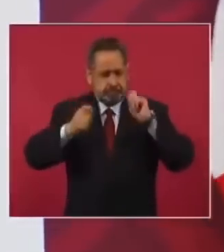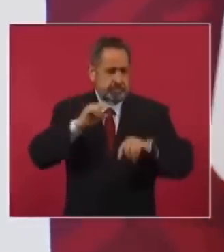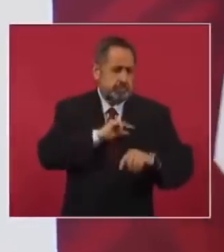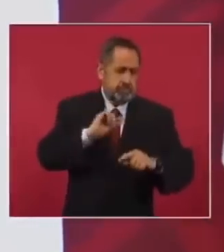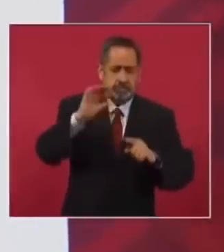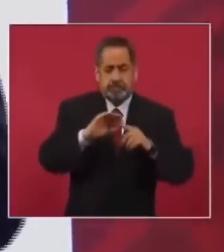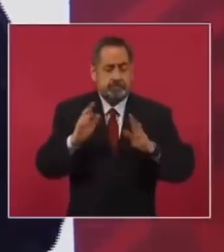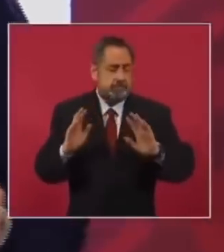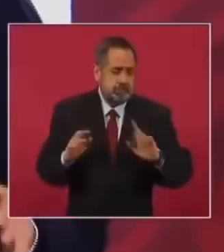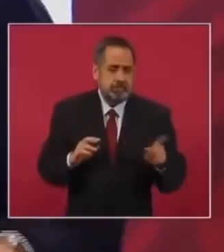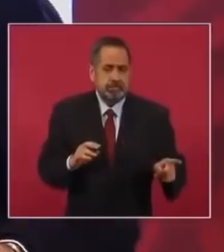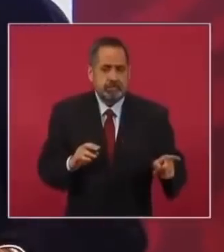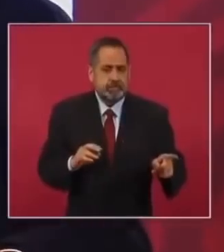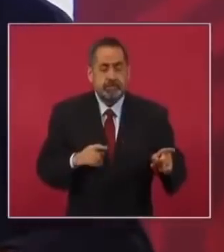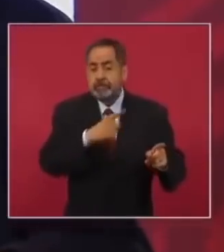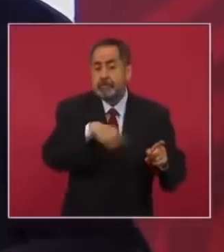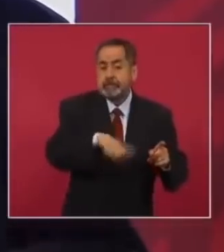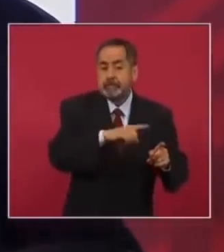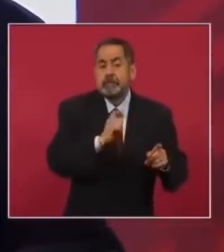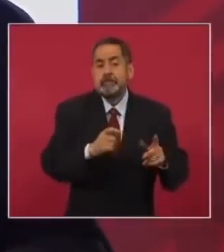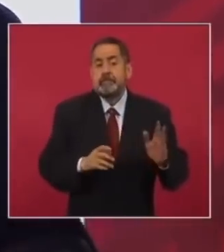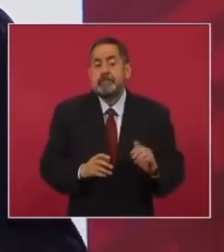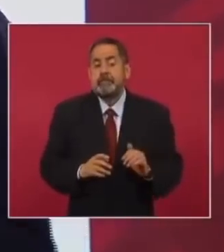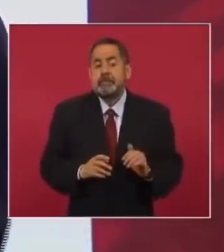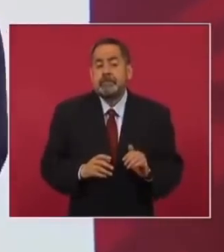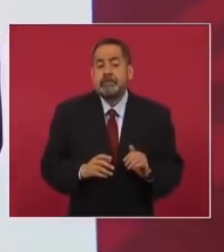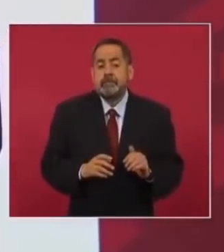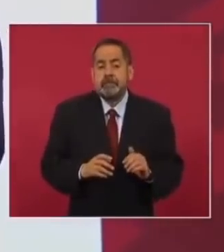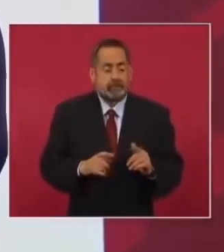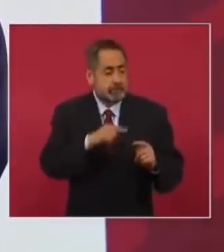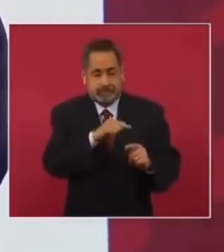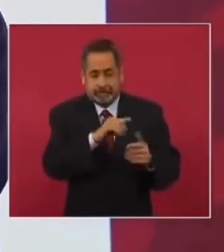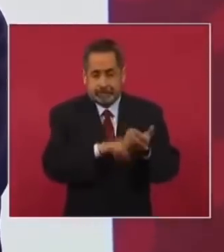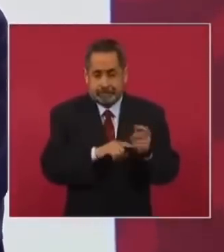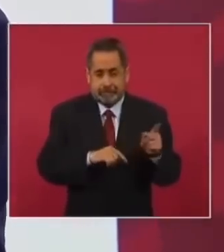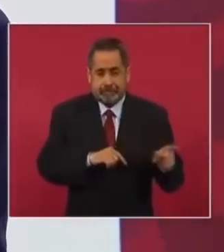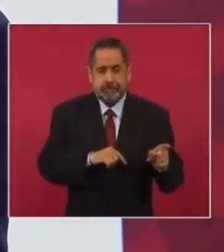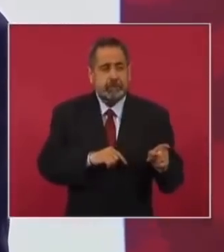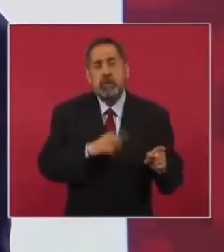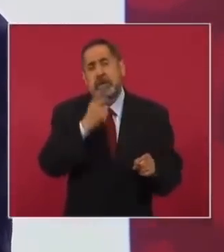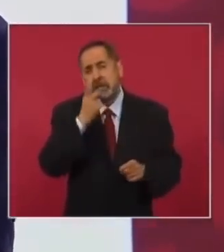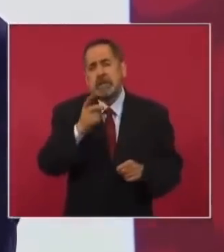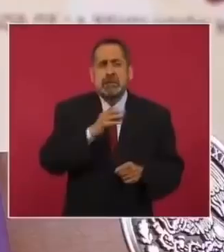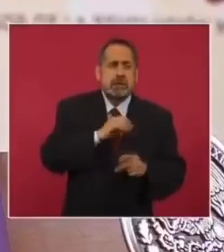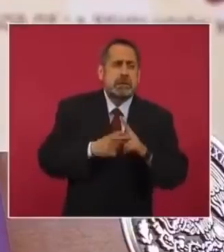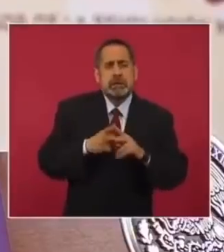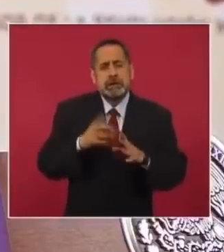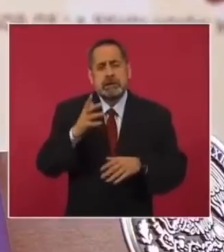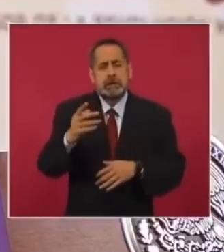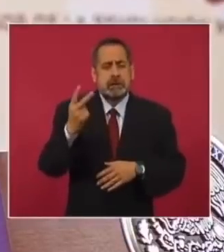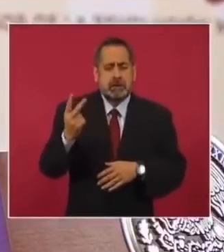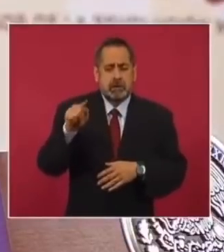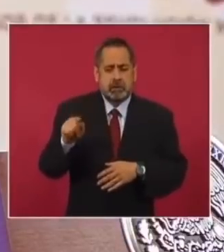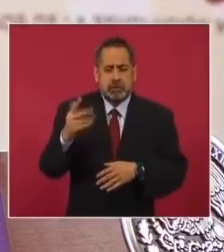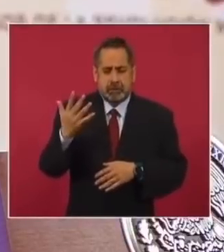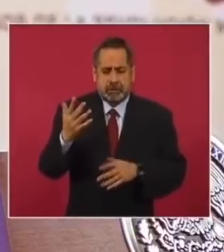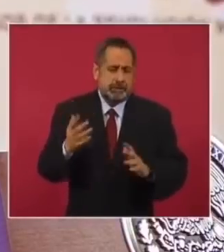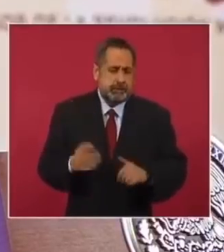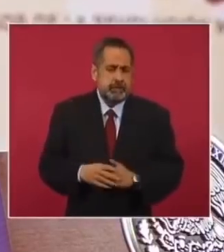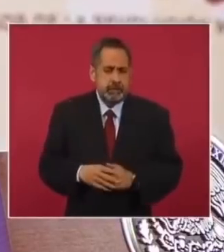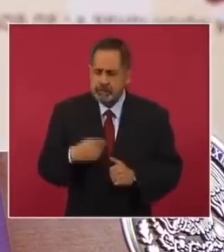especialistas nos están dando, cuando mucho, 2.5.